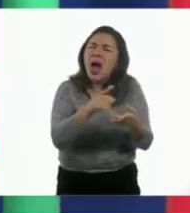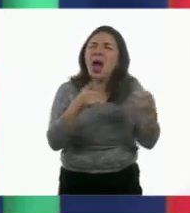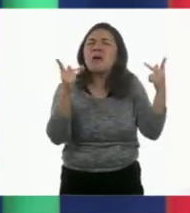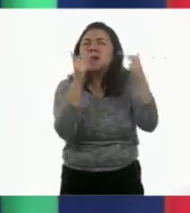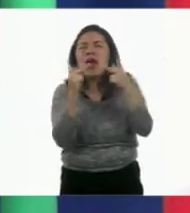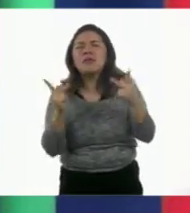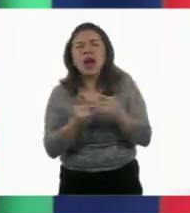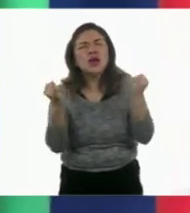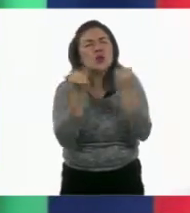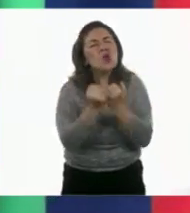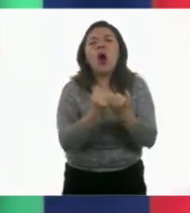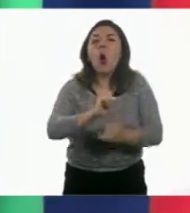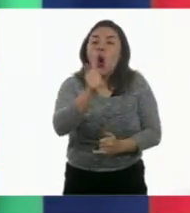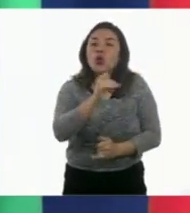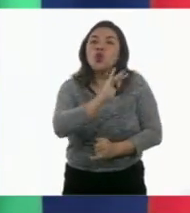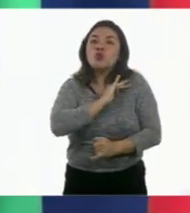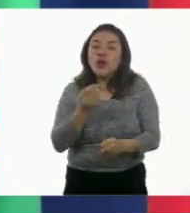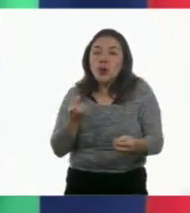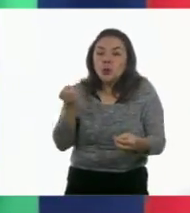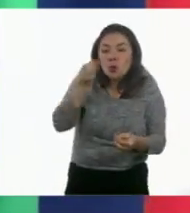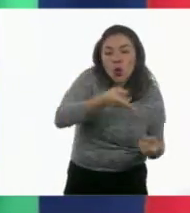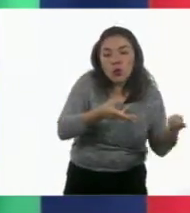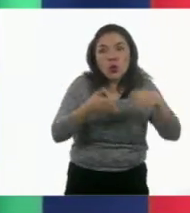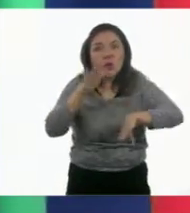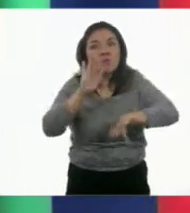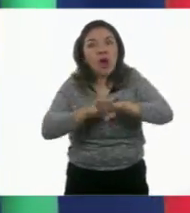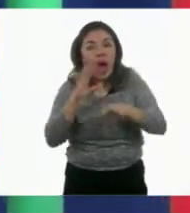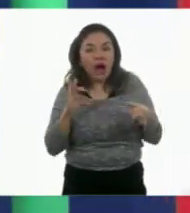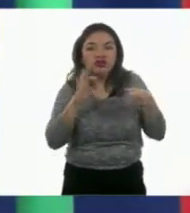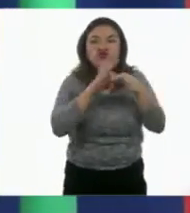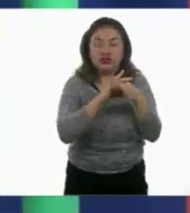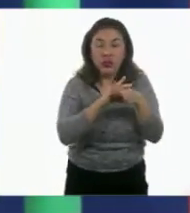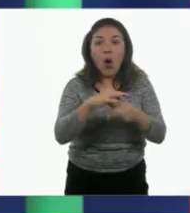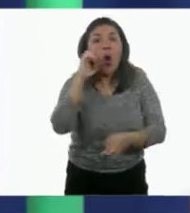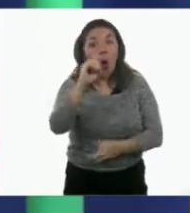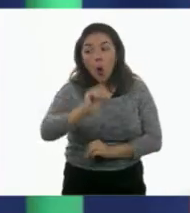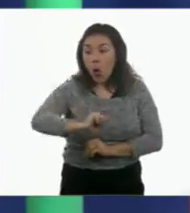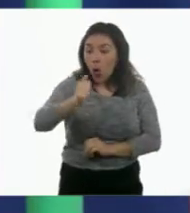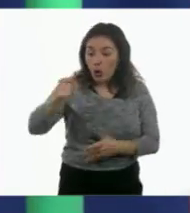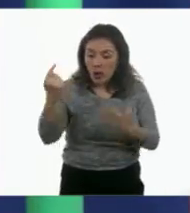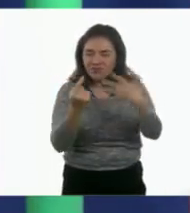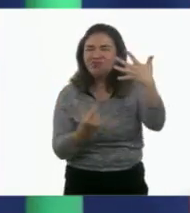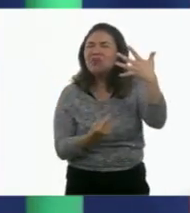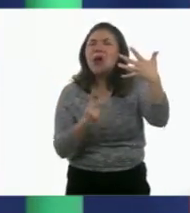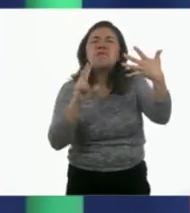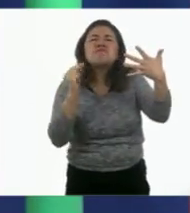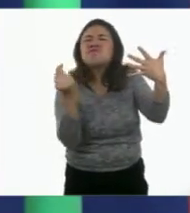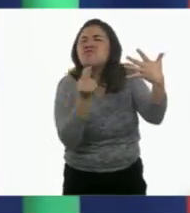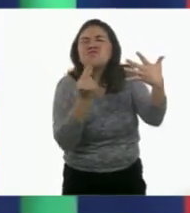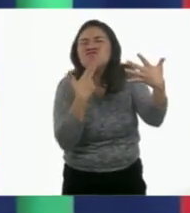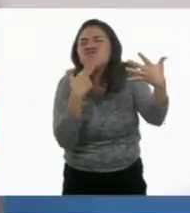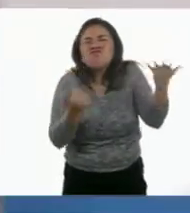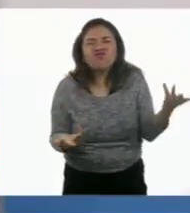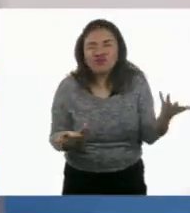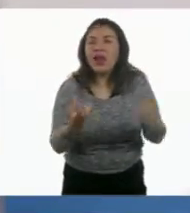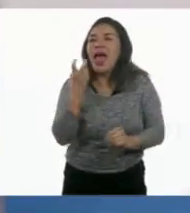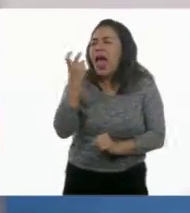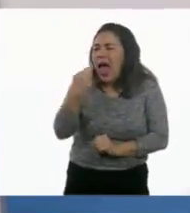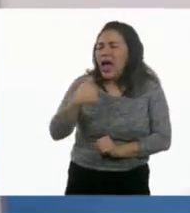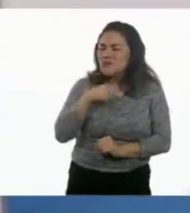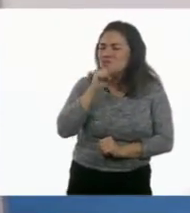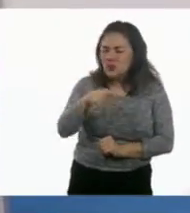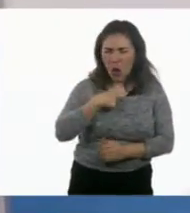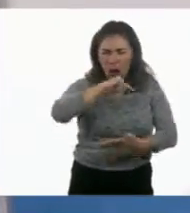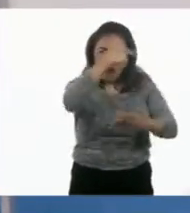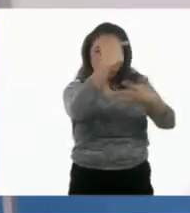otras preguntas pueden ser complementarias y algunas incluso irrelevantes. Sí, eso me pasó. Hice una